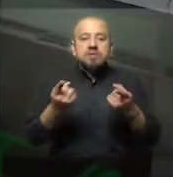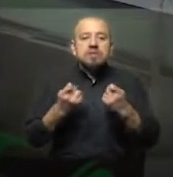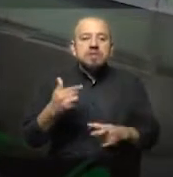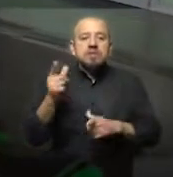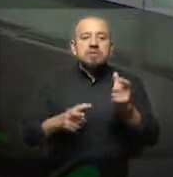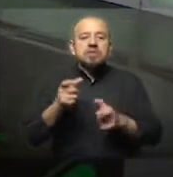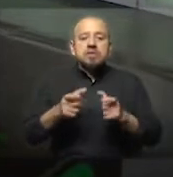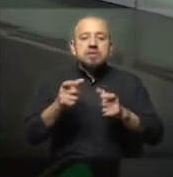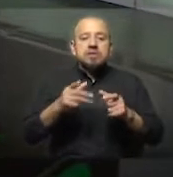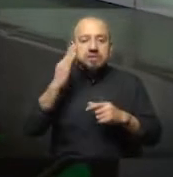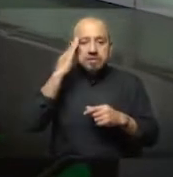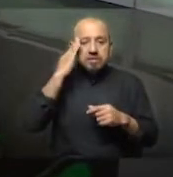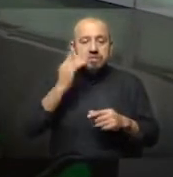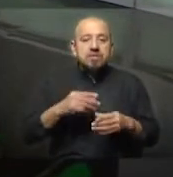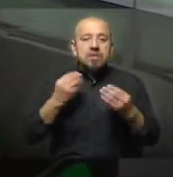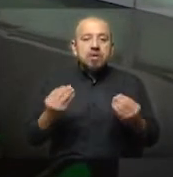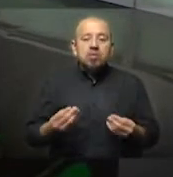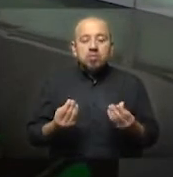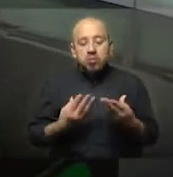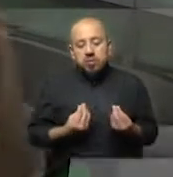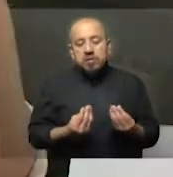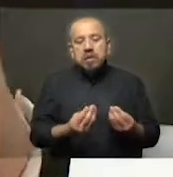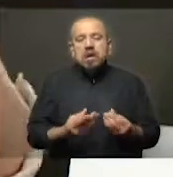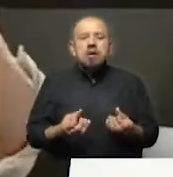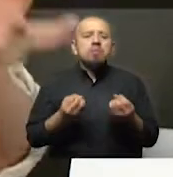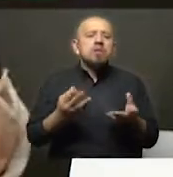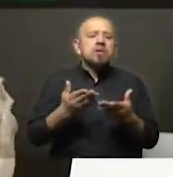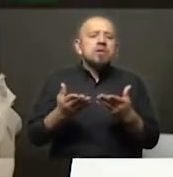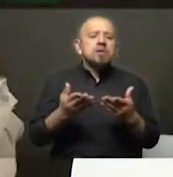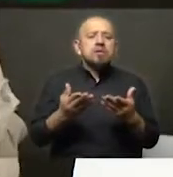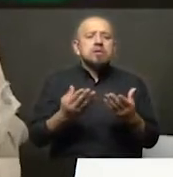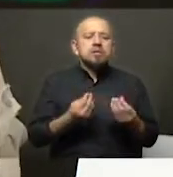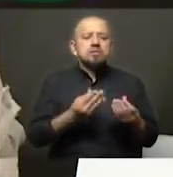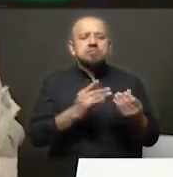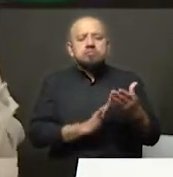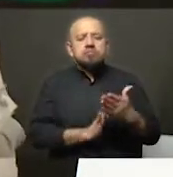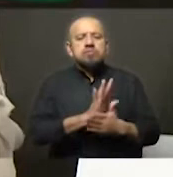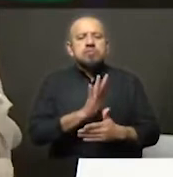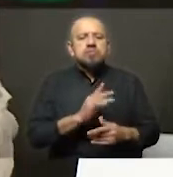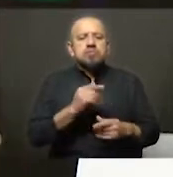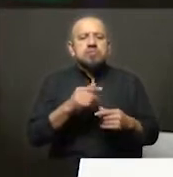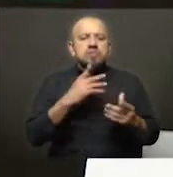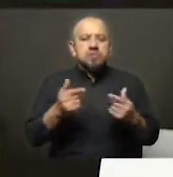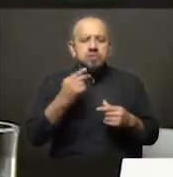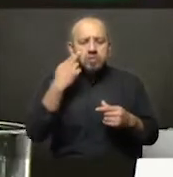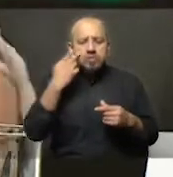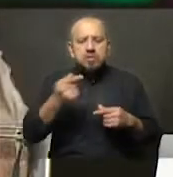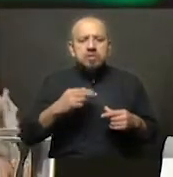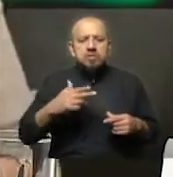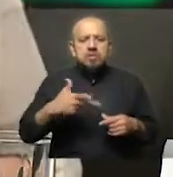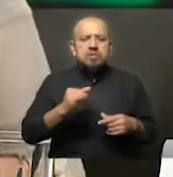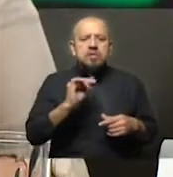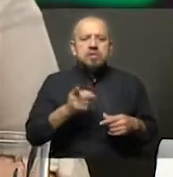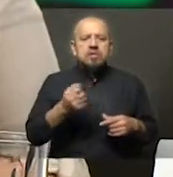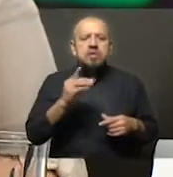supieran cómo consumir una planta Y por qué ella decía veo una persona que tiene problemas en el hígado y no le puedo decir toma